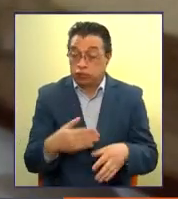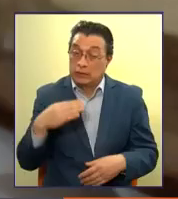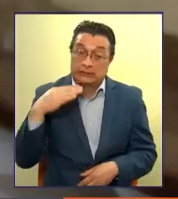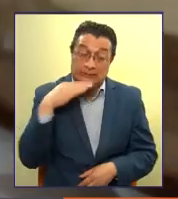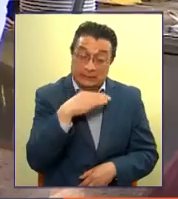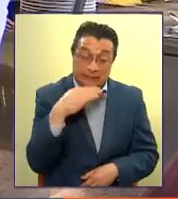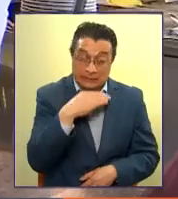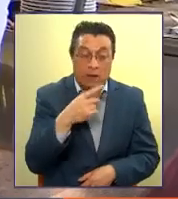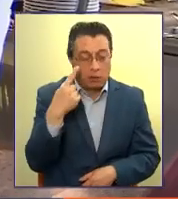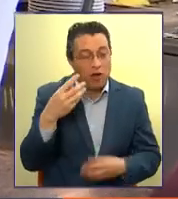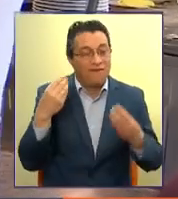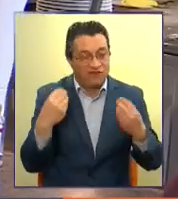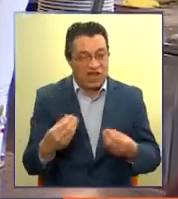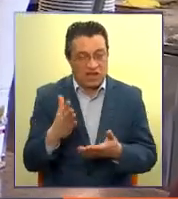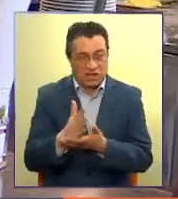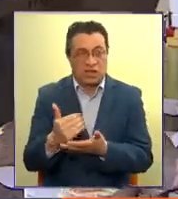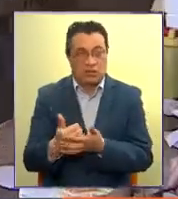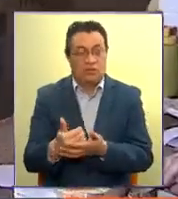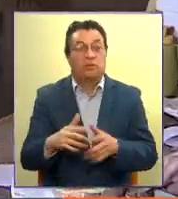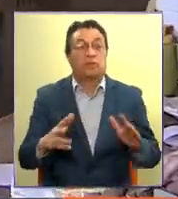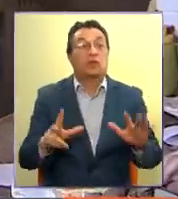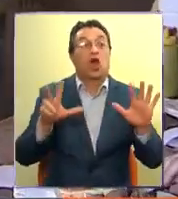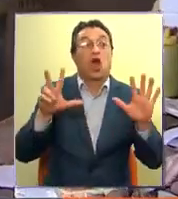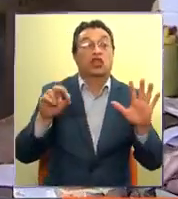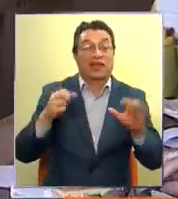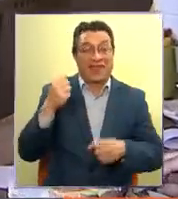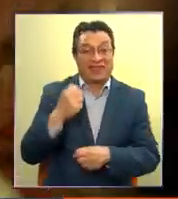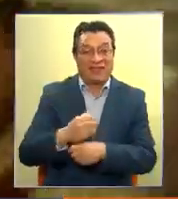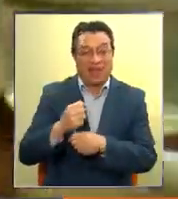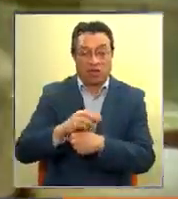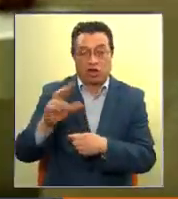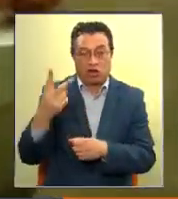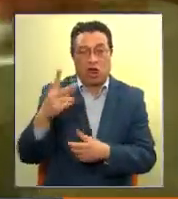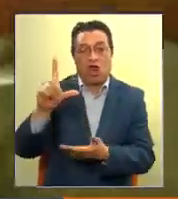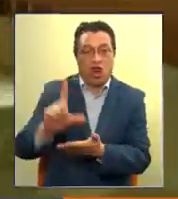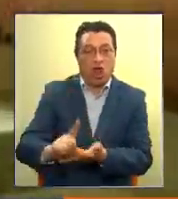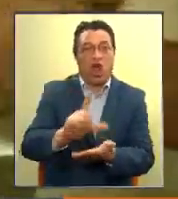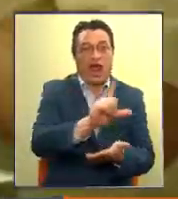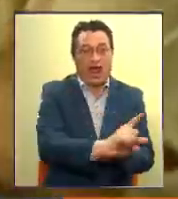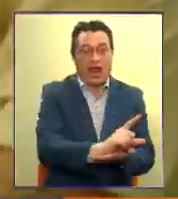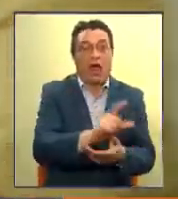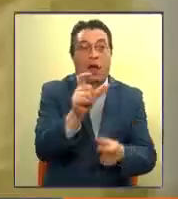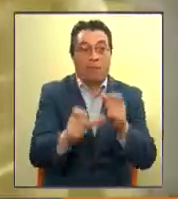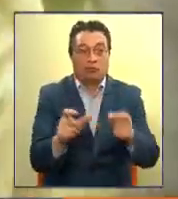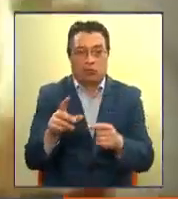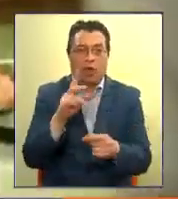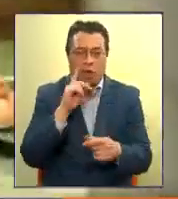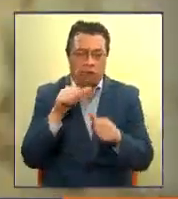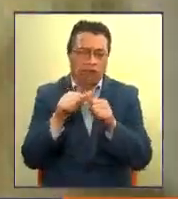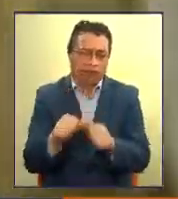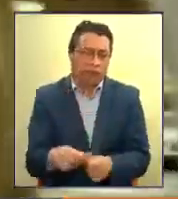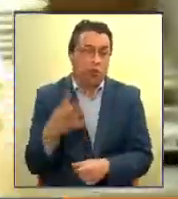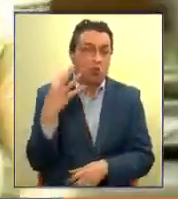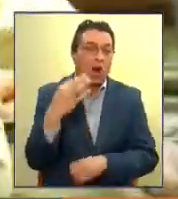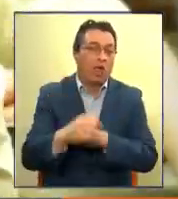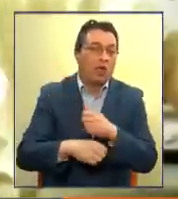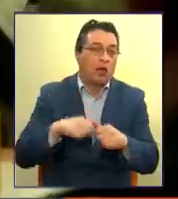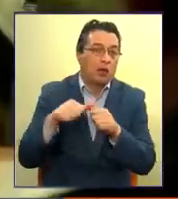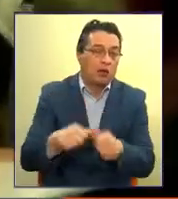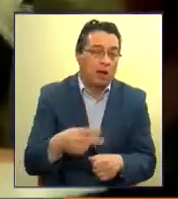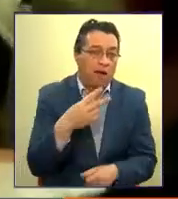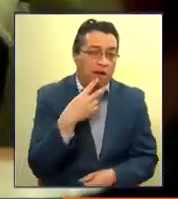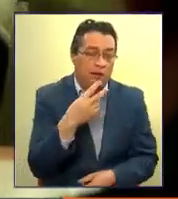pero hacerlo bien. Y con los cerca de 80 empleados de ambos locales, personas que incluso llevan más de 40 años trabajando en este